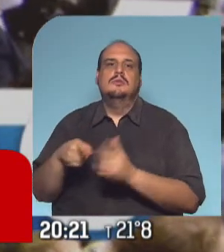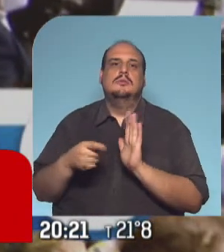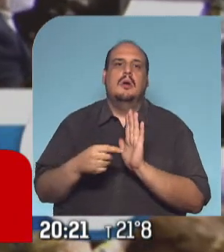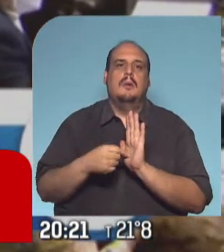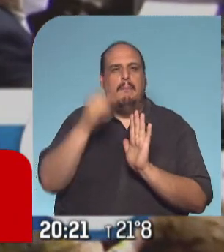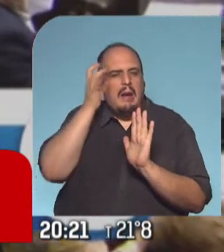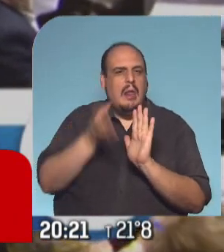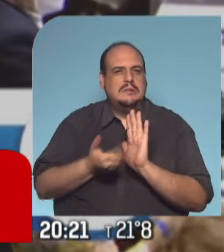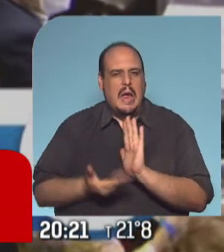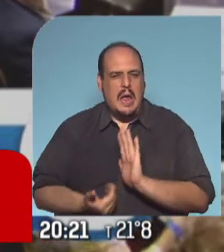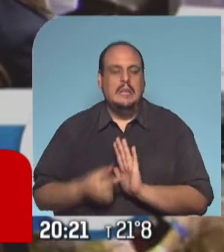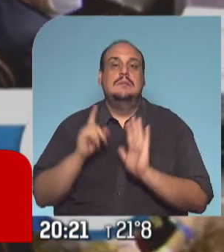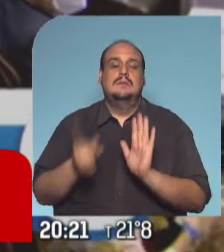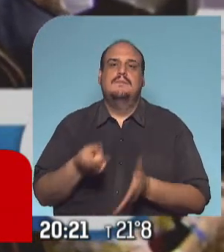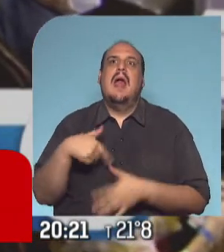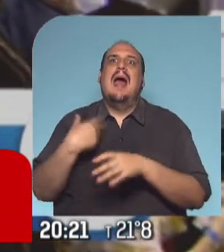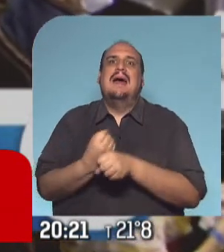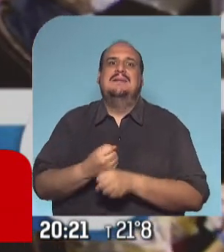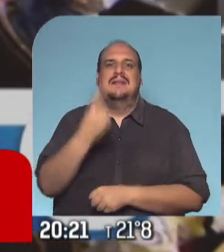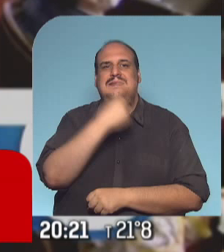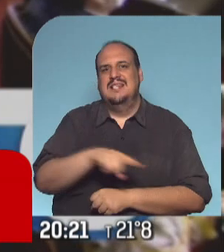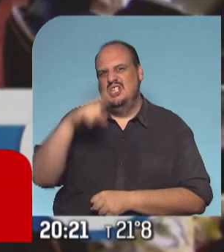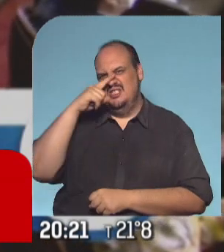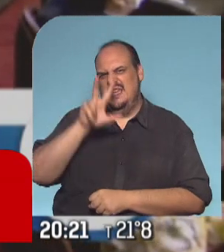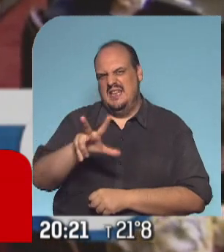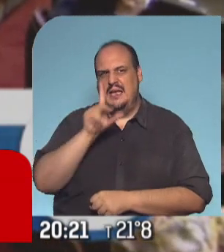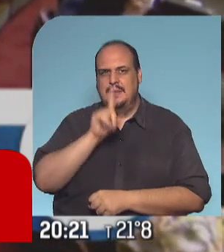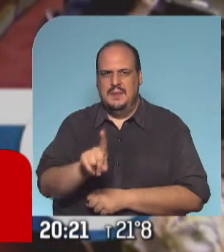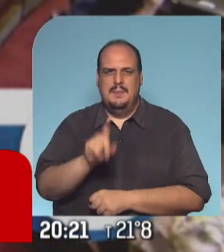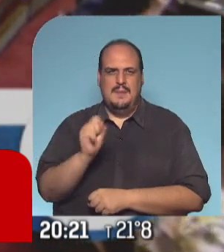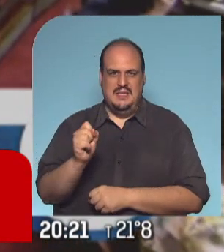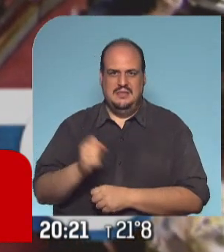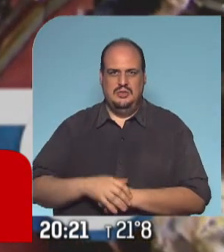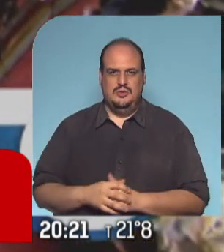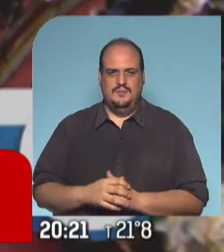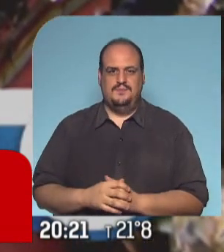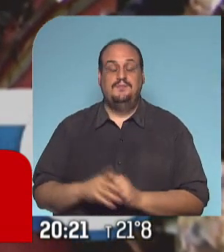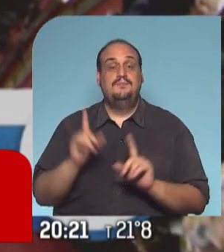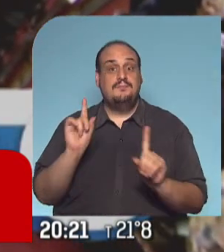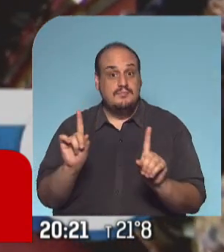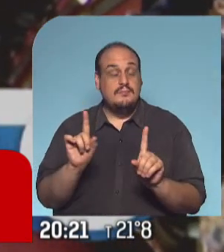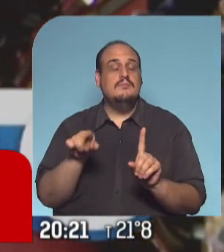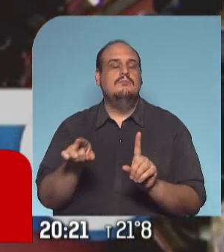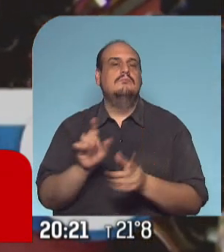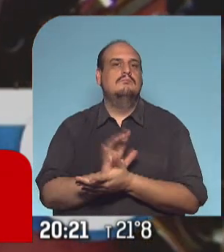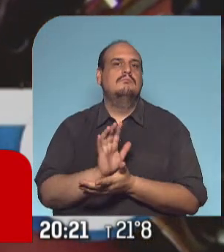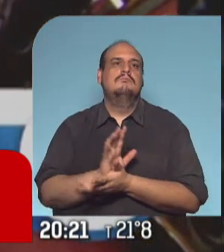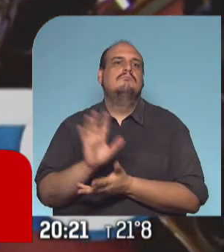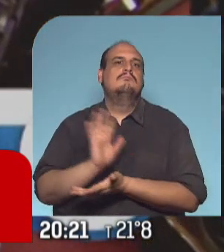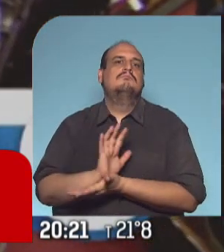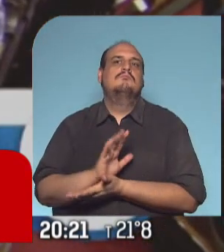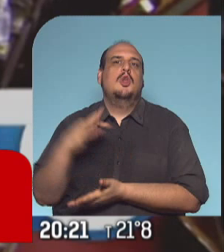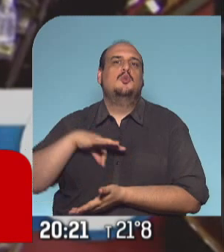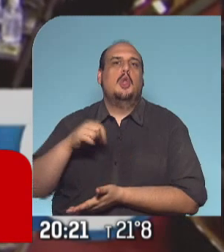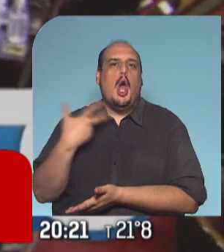quienes cobren bruto hasta 173.000 pesos, pero siempre hablando en términos brutos. Una cosa